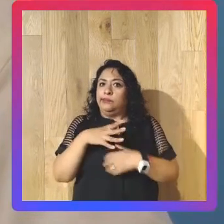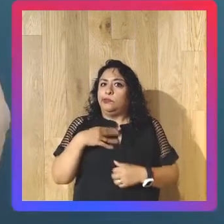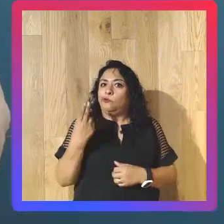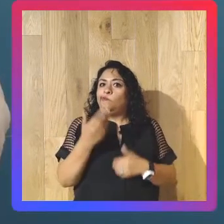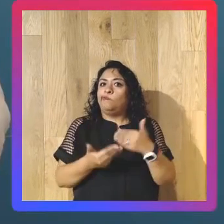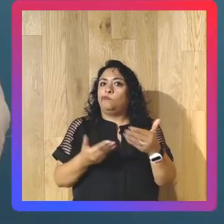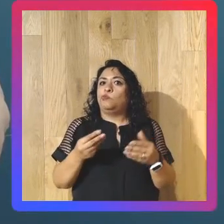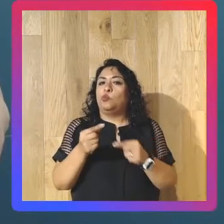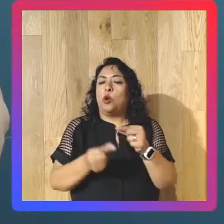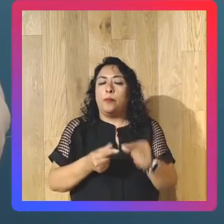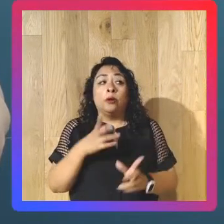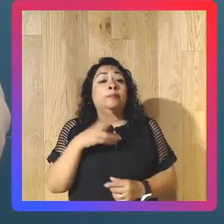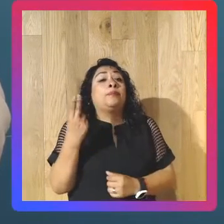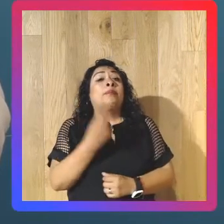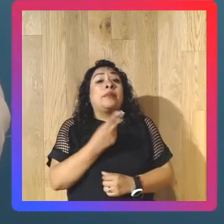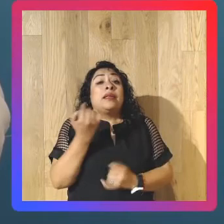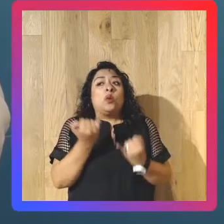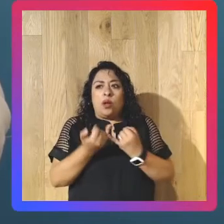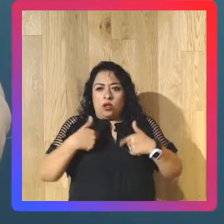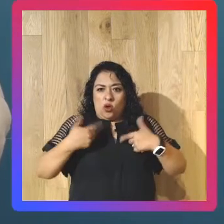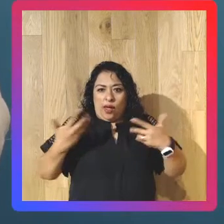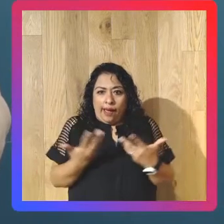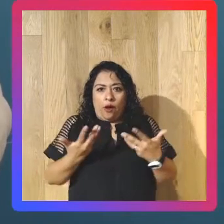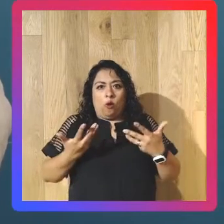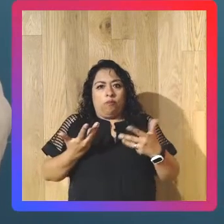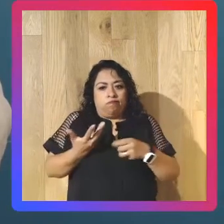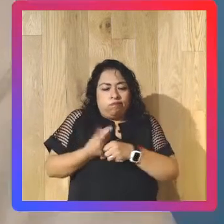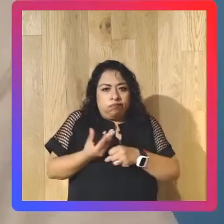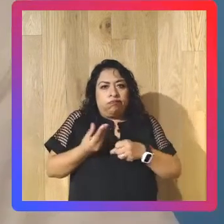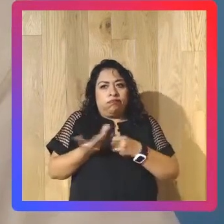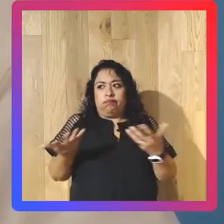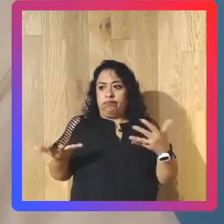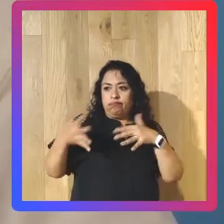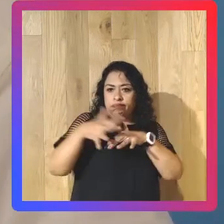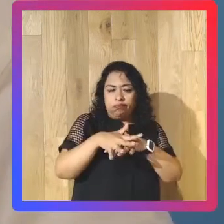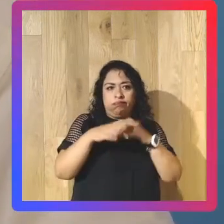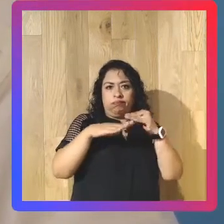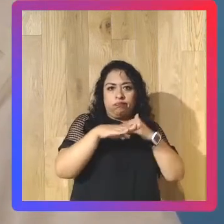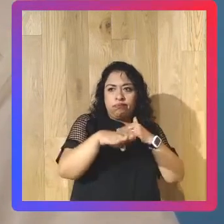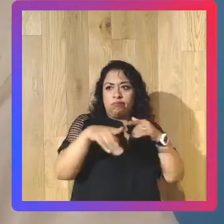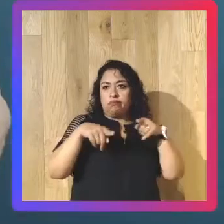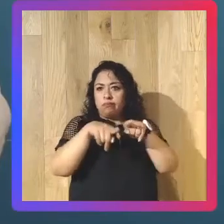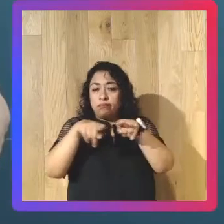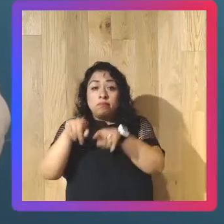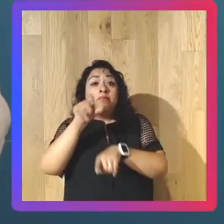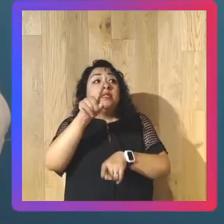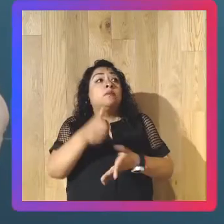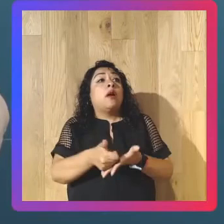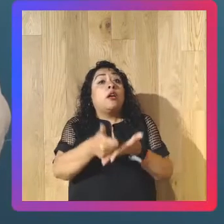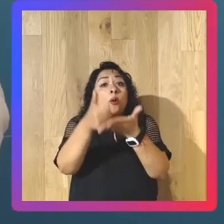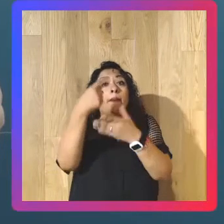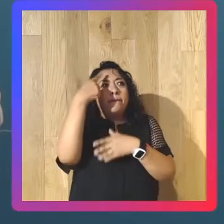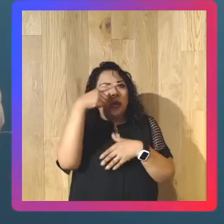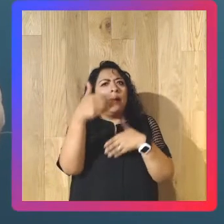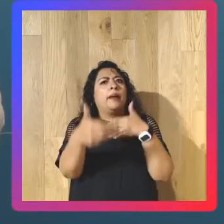requieren. Necesitamos generar acciones transversales y paralelas que nos puedan ayudar a